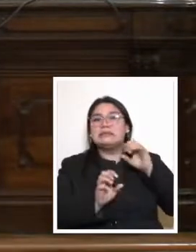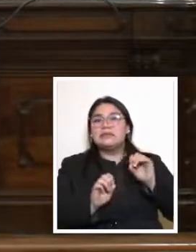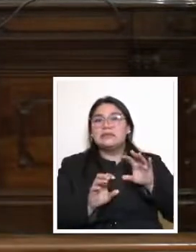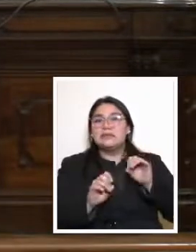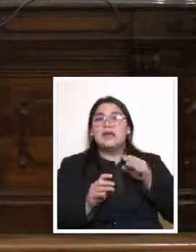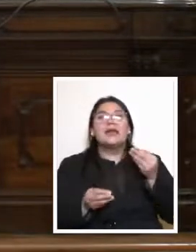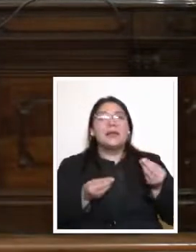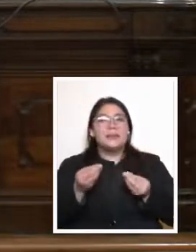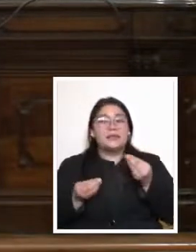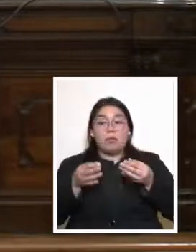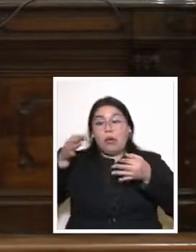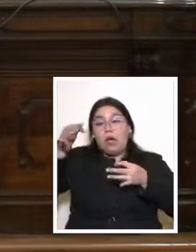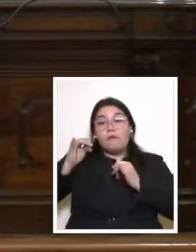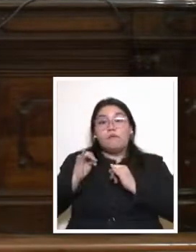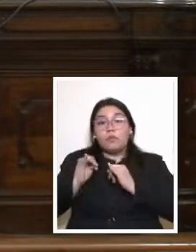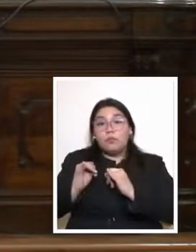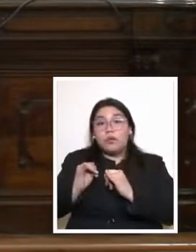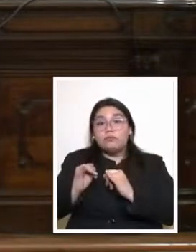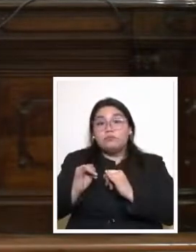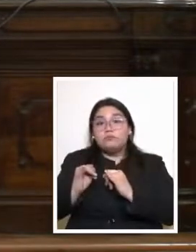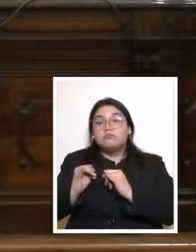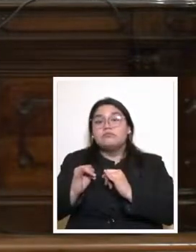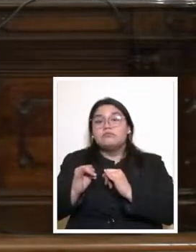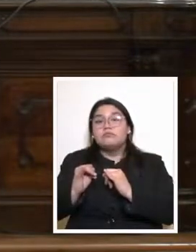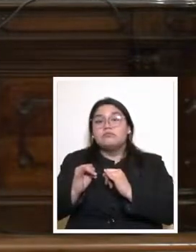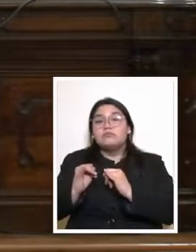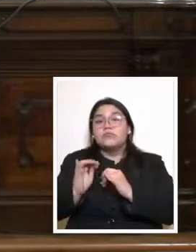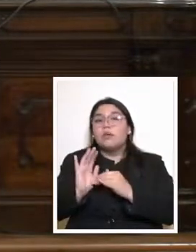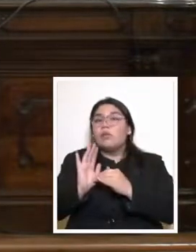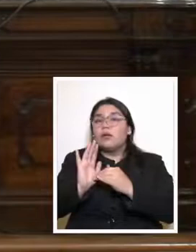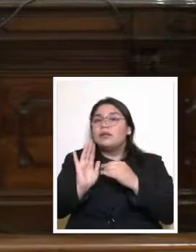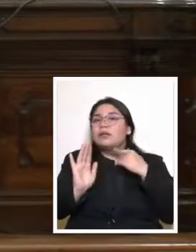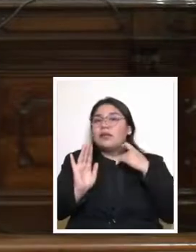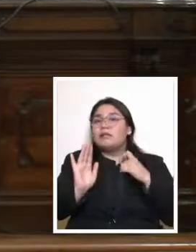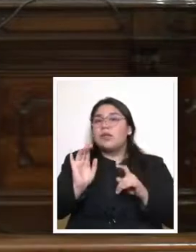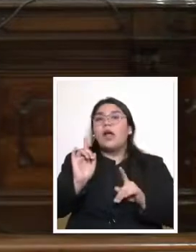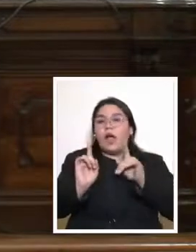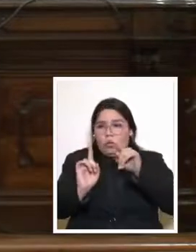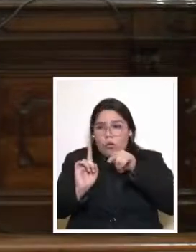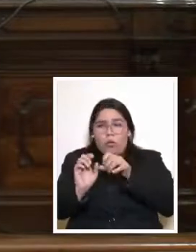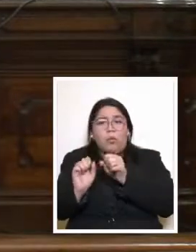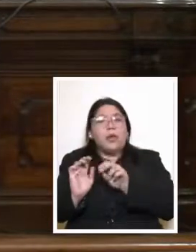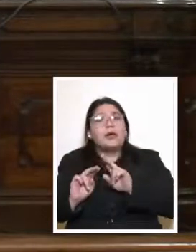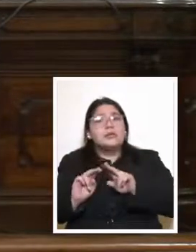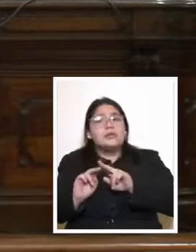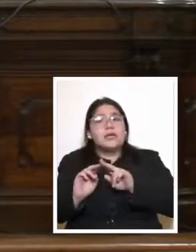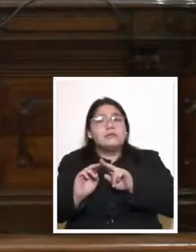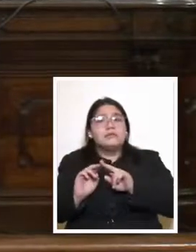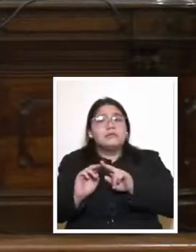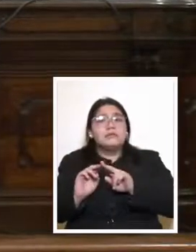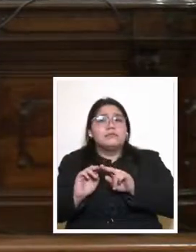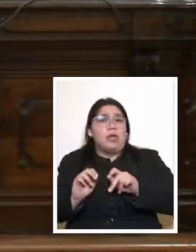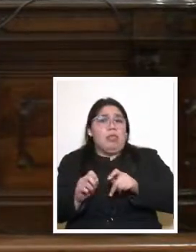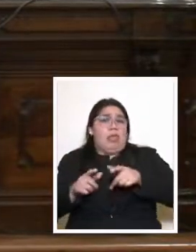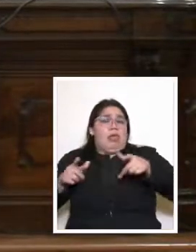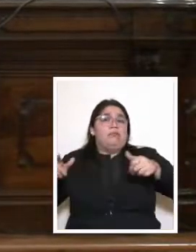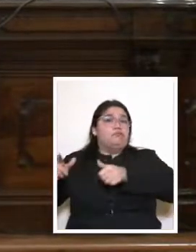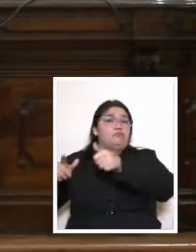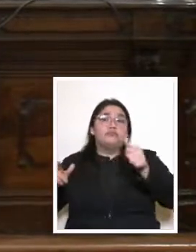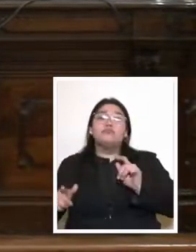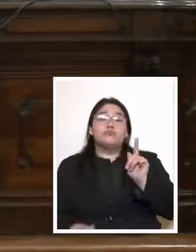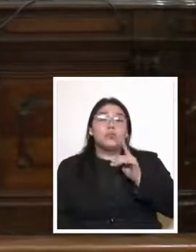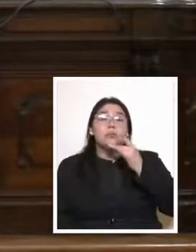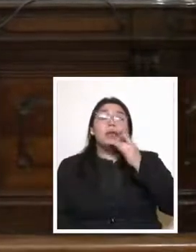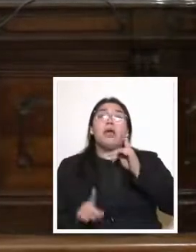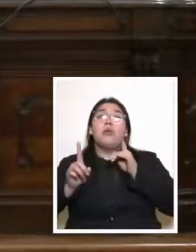registros, este tipo de informes, hagan precisamente que solo unos pocos puedan llevarlo a la práctica. No de manera masiva, porque no todos cuentan con las